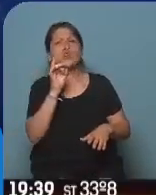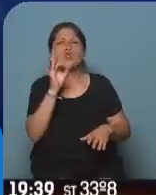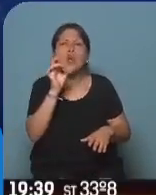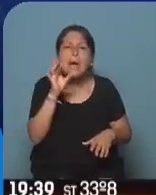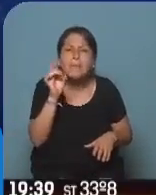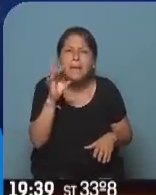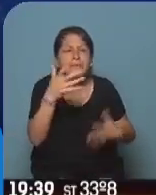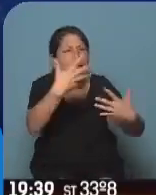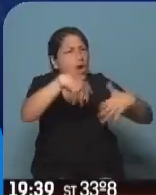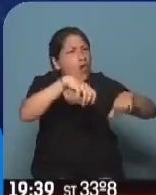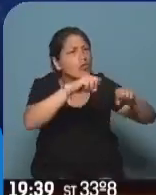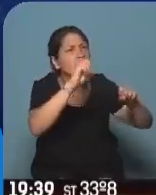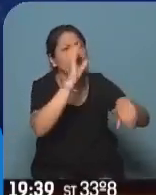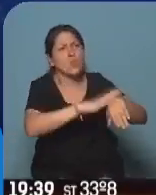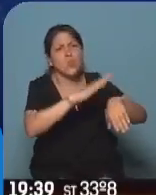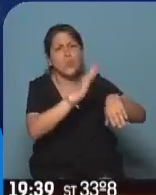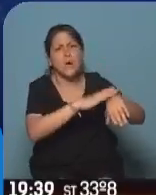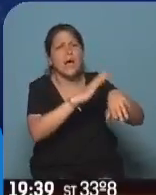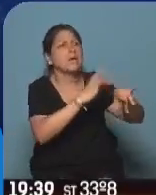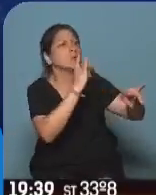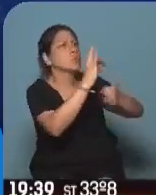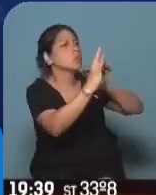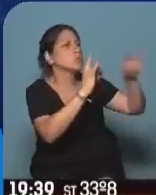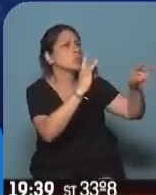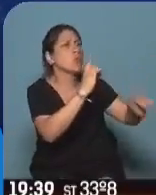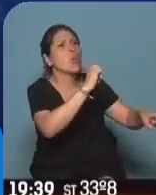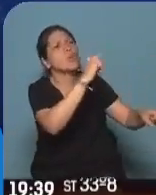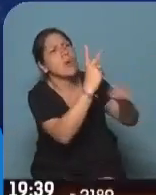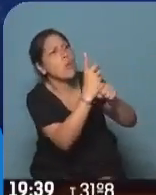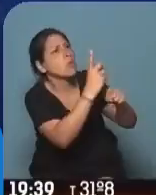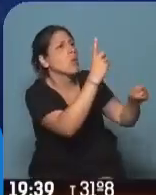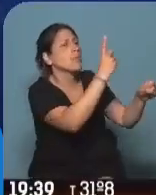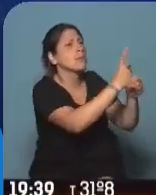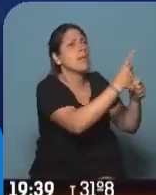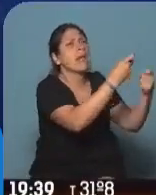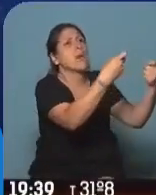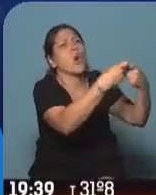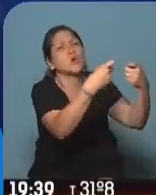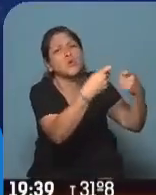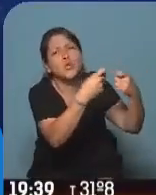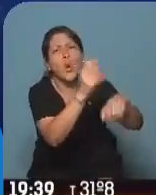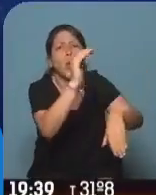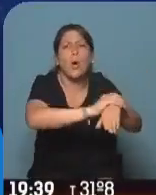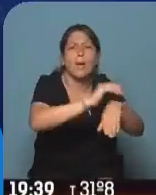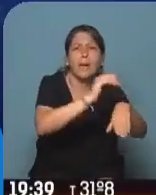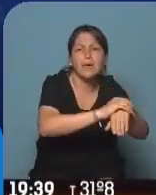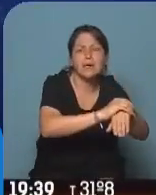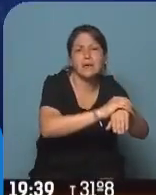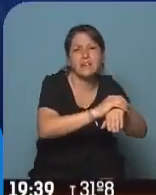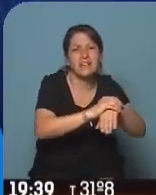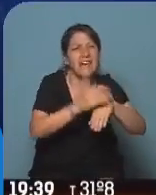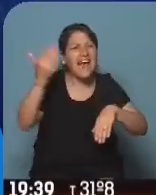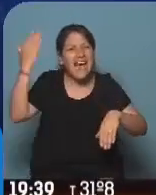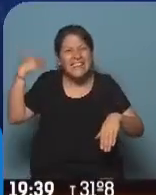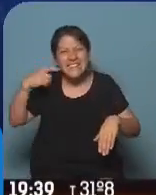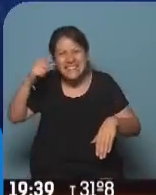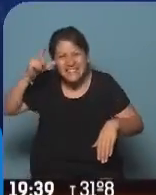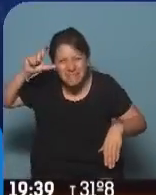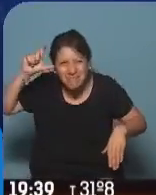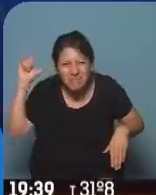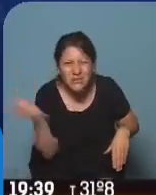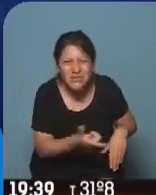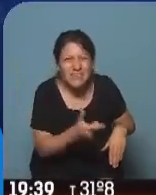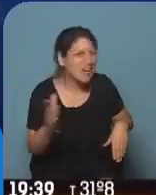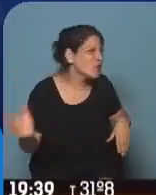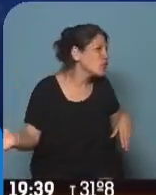de los testaferros, quienes llevaban las valijas. Es impensado que todas estas personas se han detenido y que